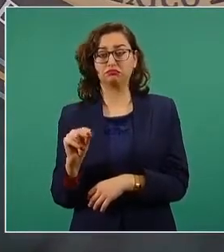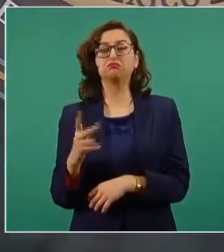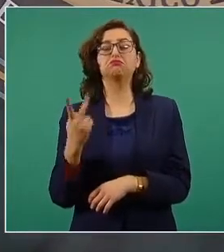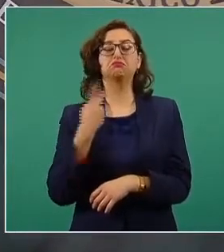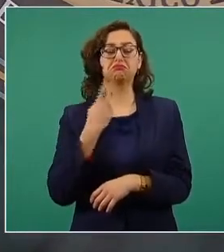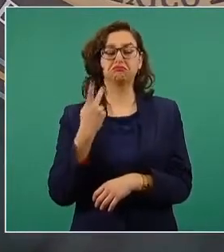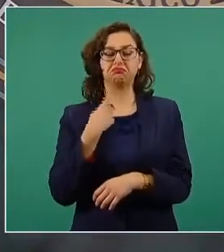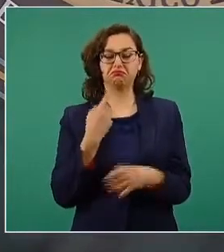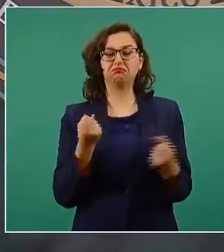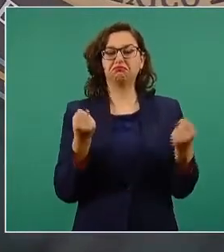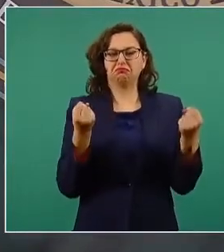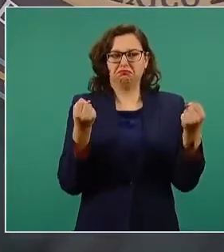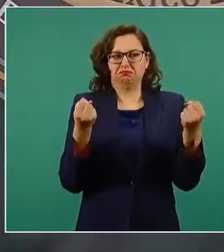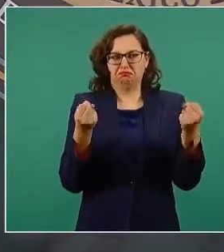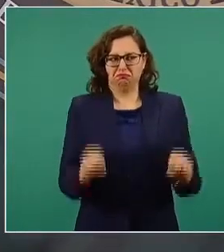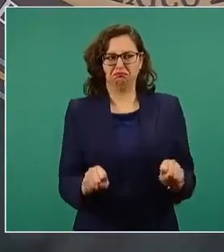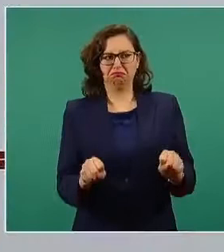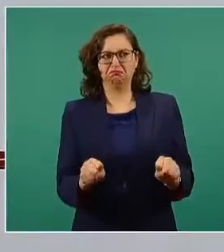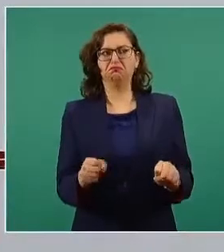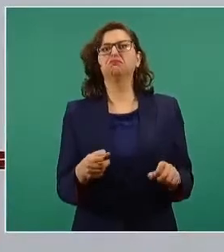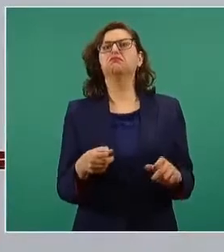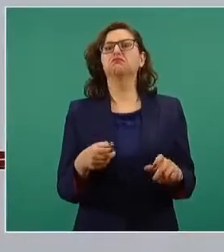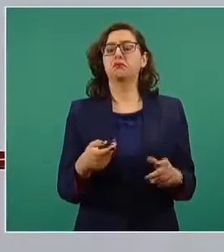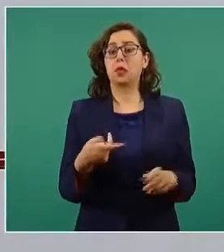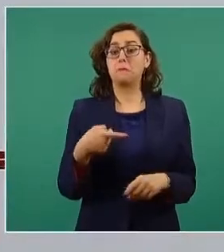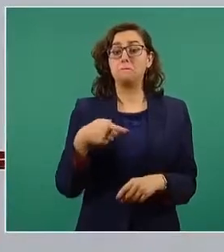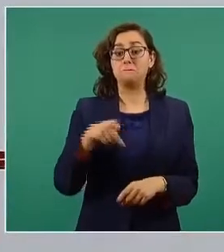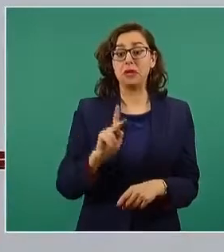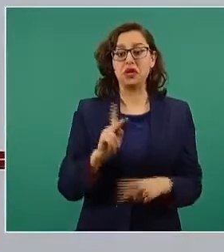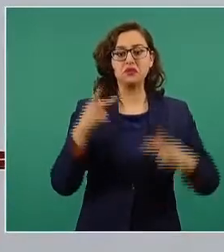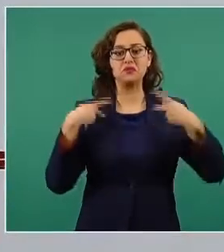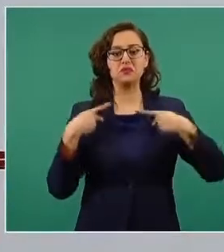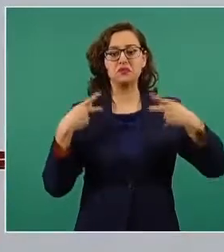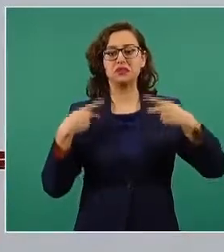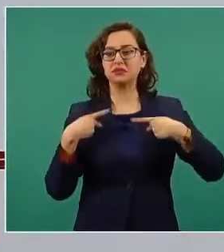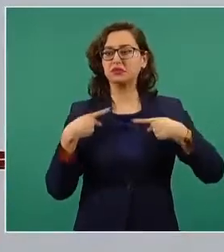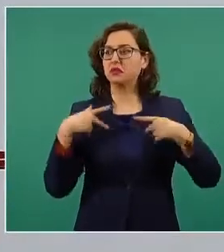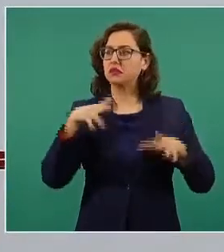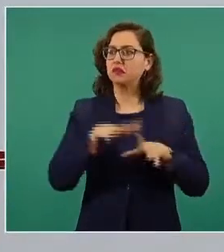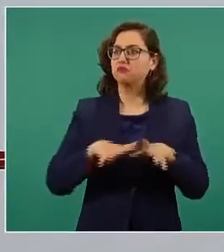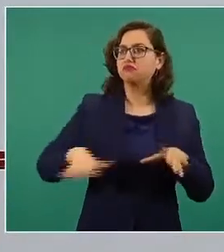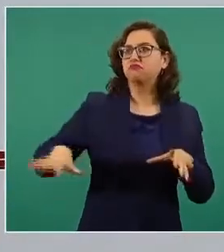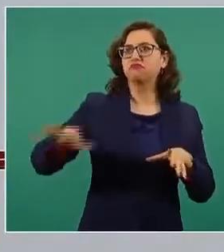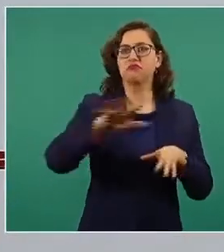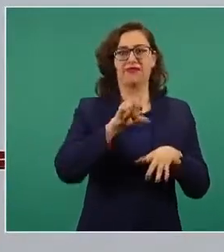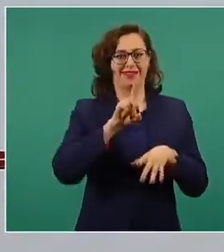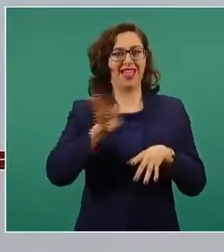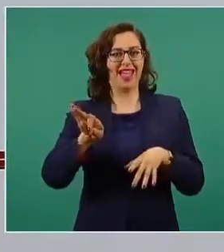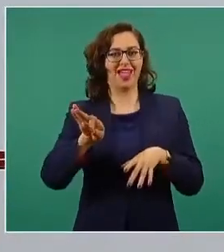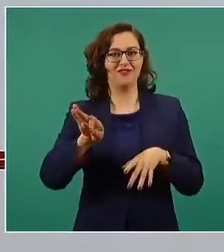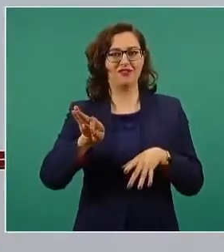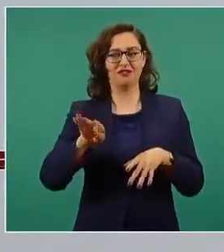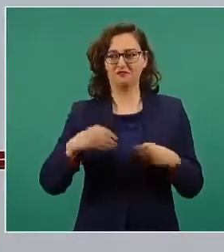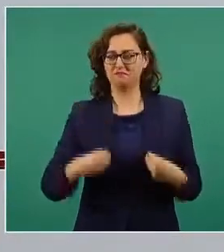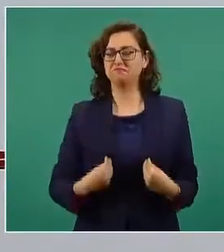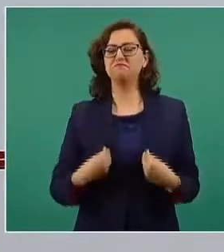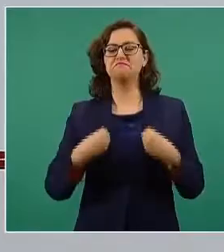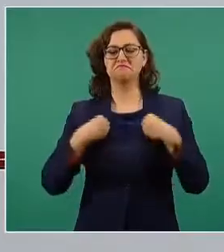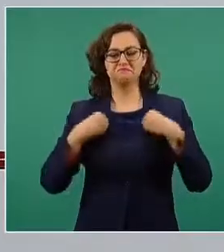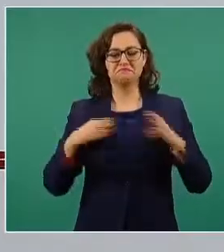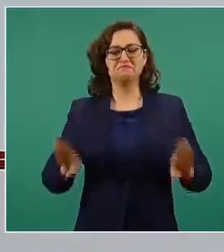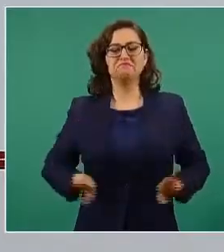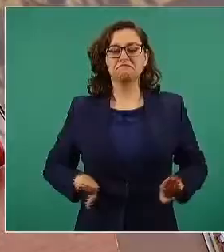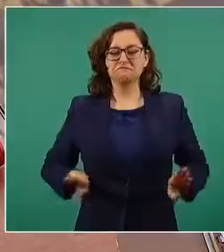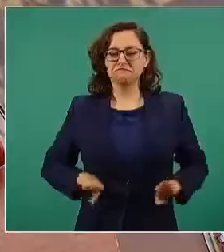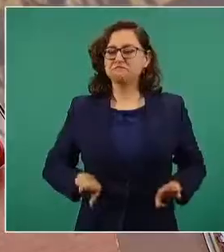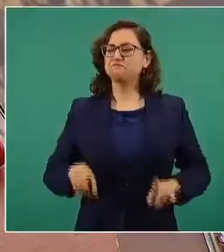autoritarias, los habitantes del Distrito Federal vivieron con optimismo y esperanza. Aquí florecieron la